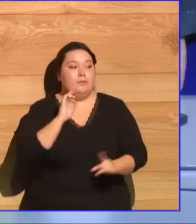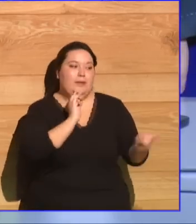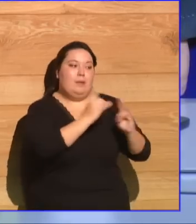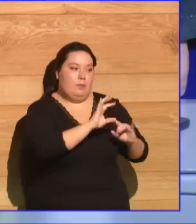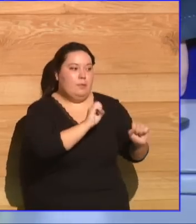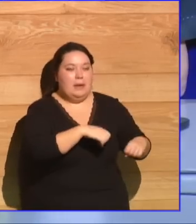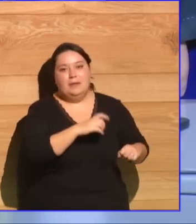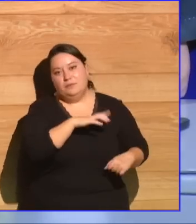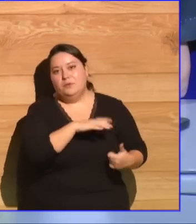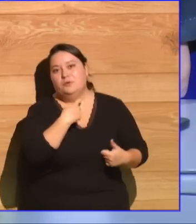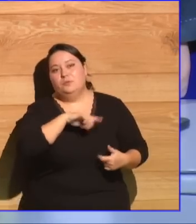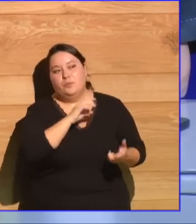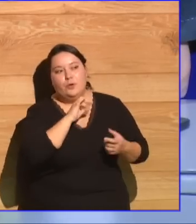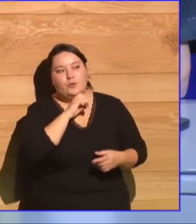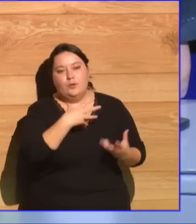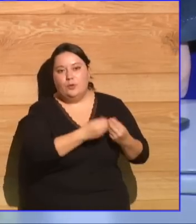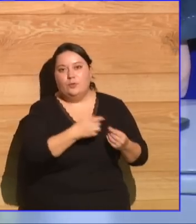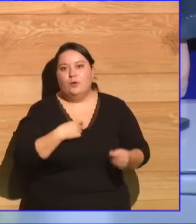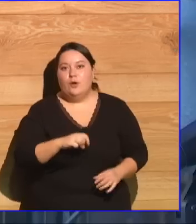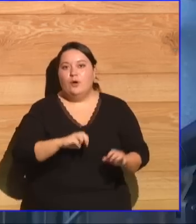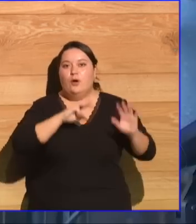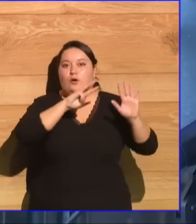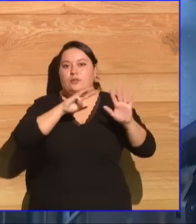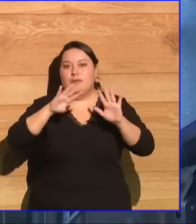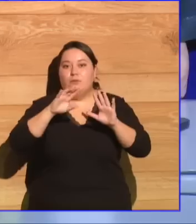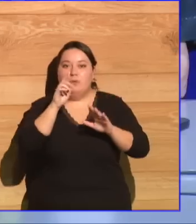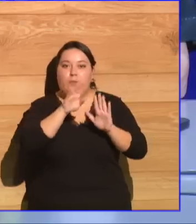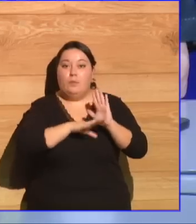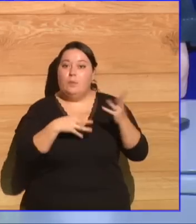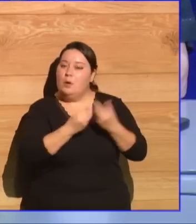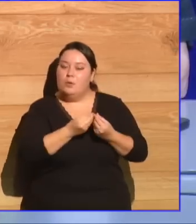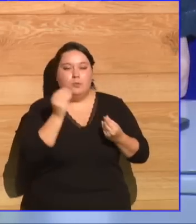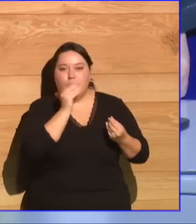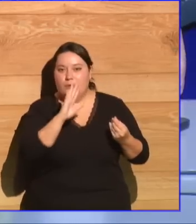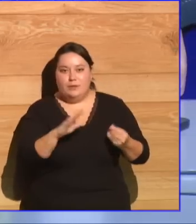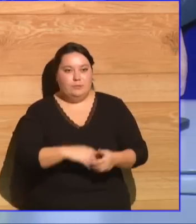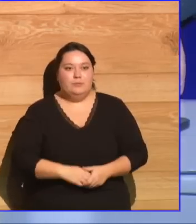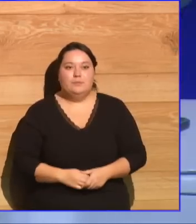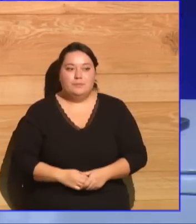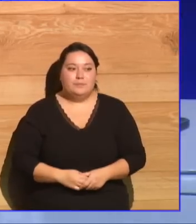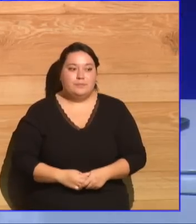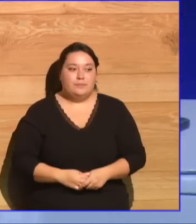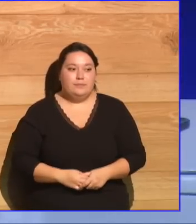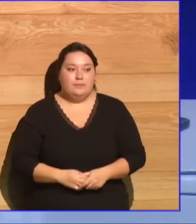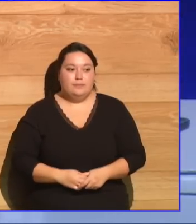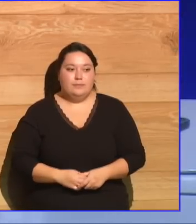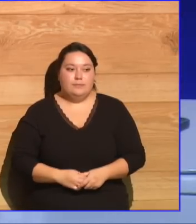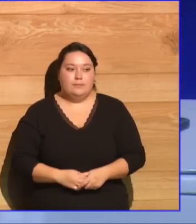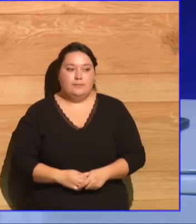¿eh? Nos hemos quedado muy contentos con Estos 89 programas. los has bordado. Luego está ese prólogo,